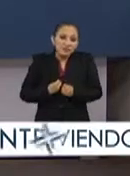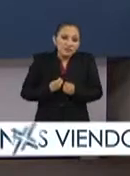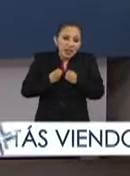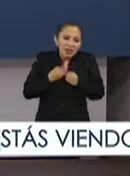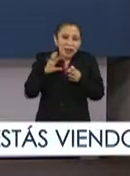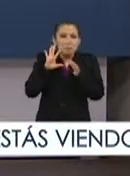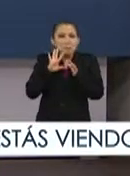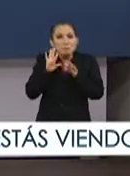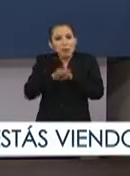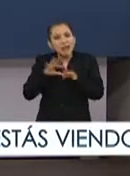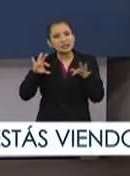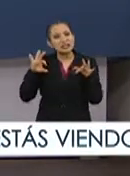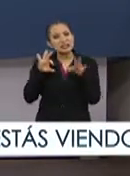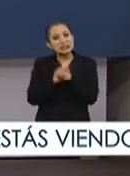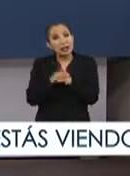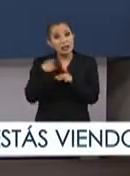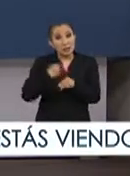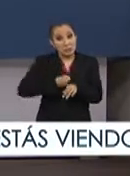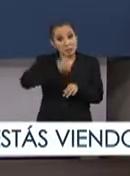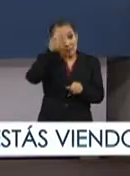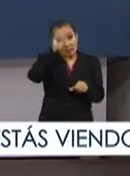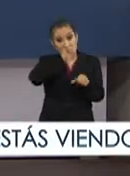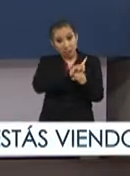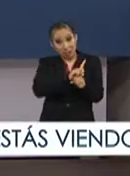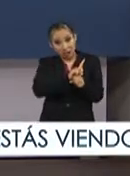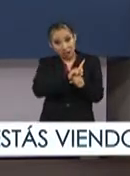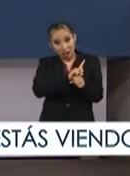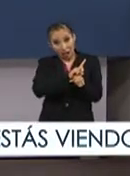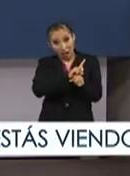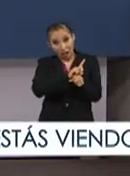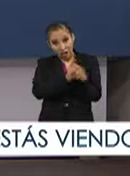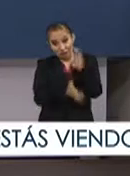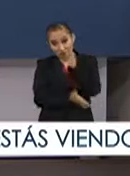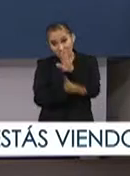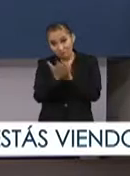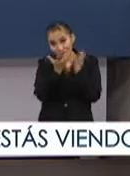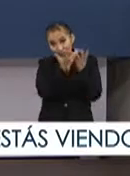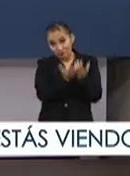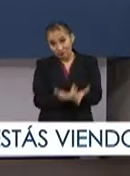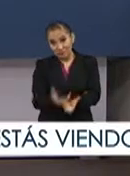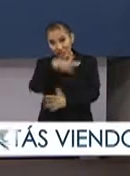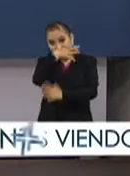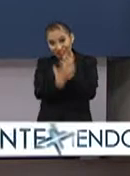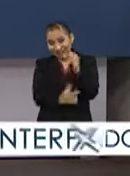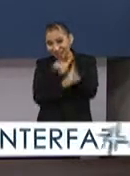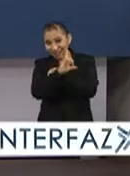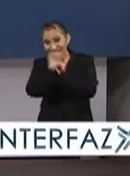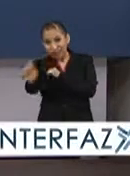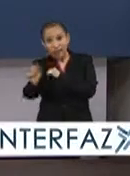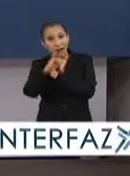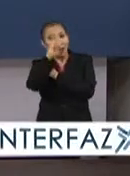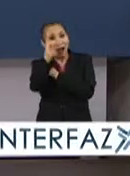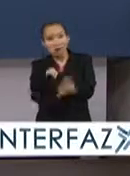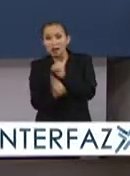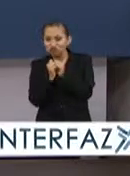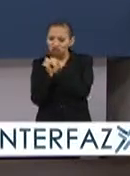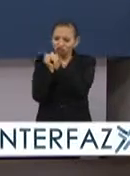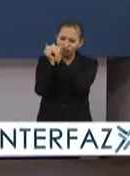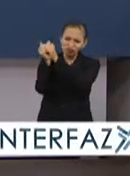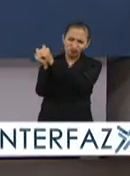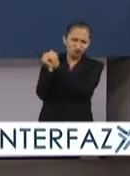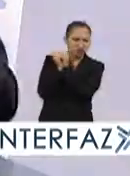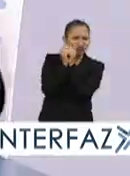con la mujer con la que desde el primer día que se fueron casi de escapada, no se volvieron a separar